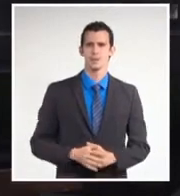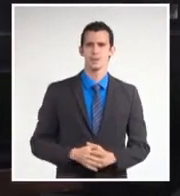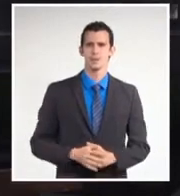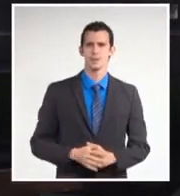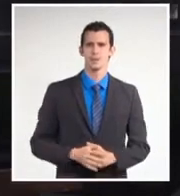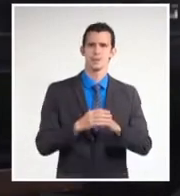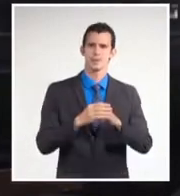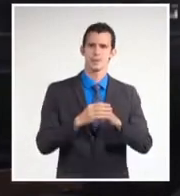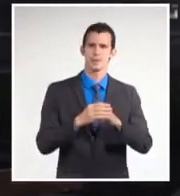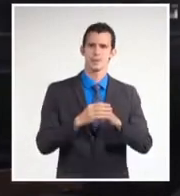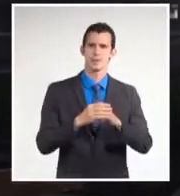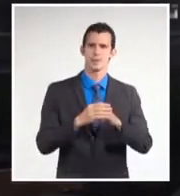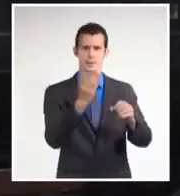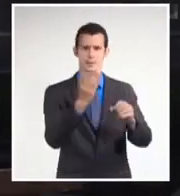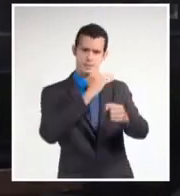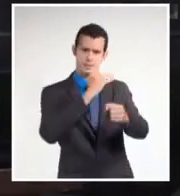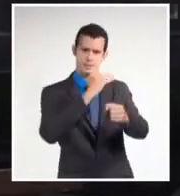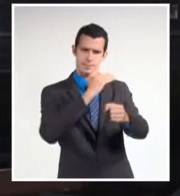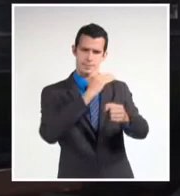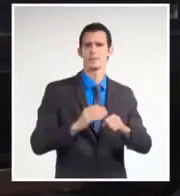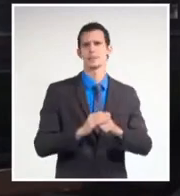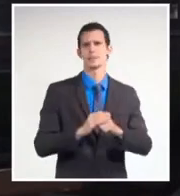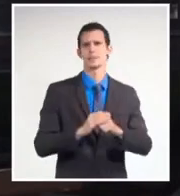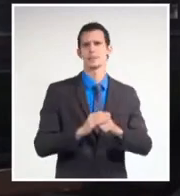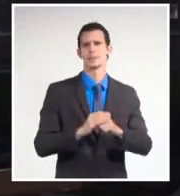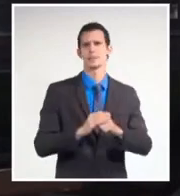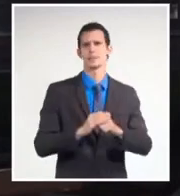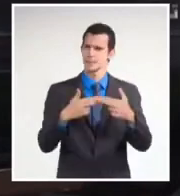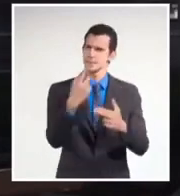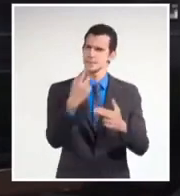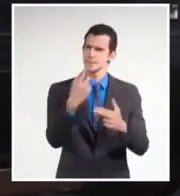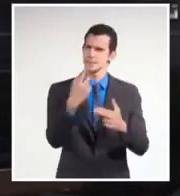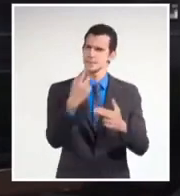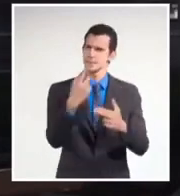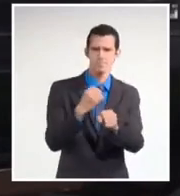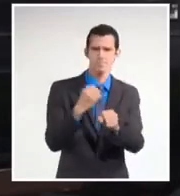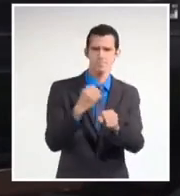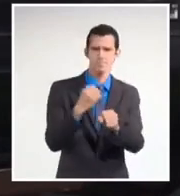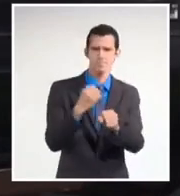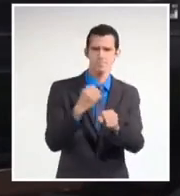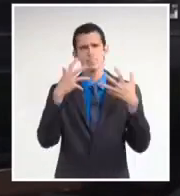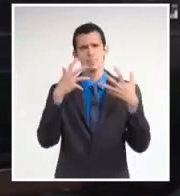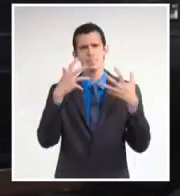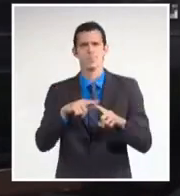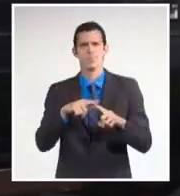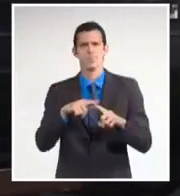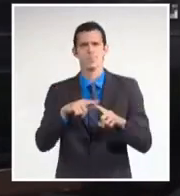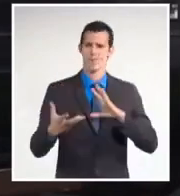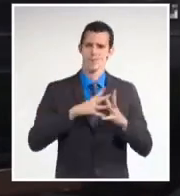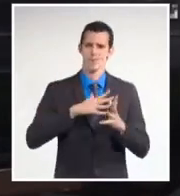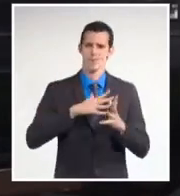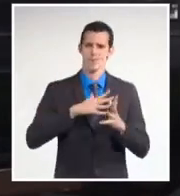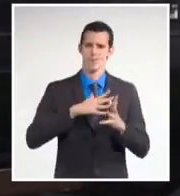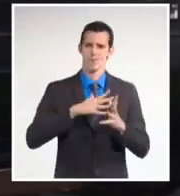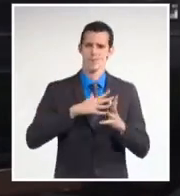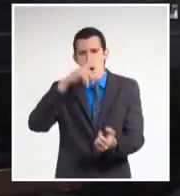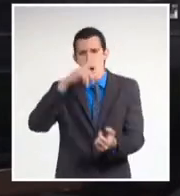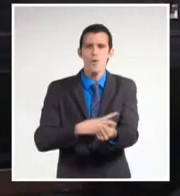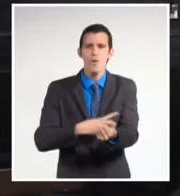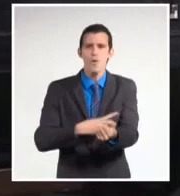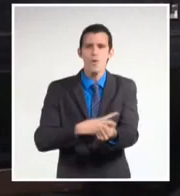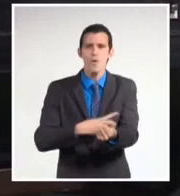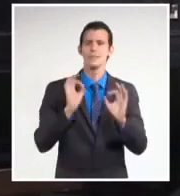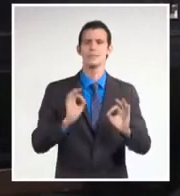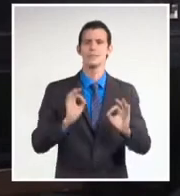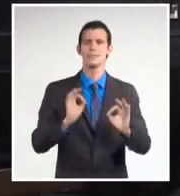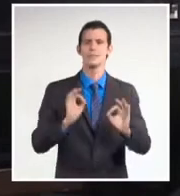país de revitalizar este sector, un sector que es también identidad para toda nuestra cultura. Un tema que además se dijo en